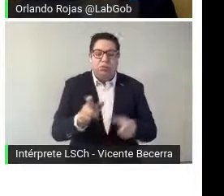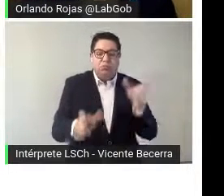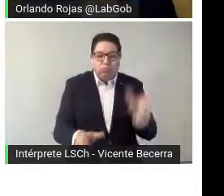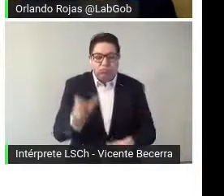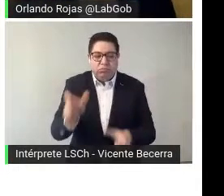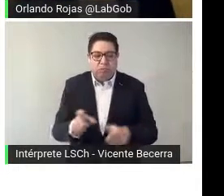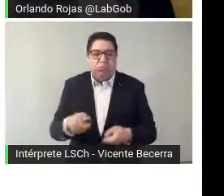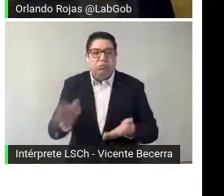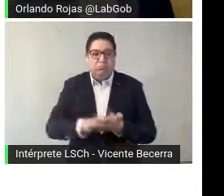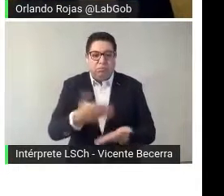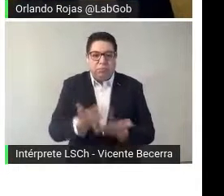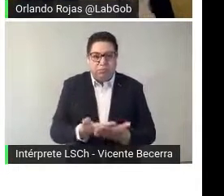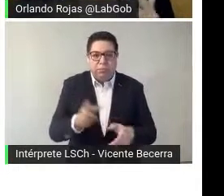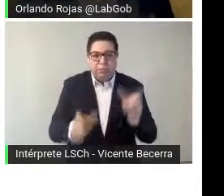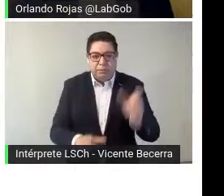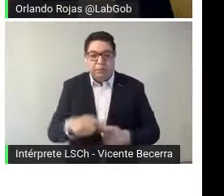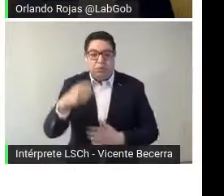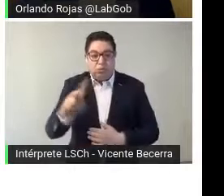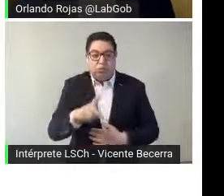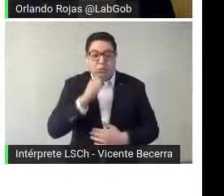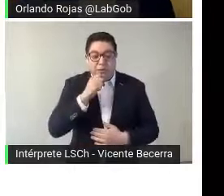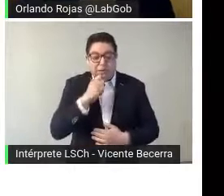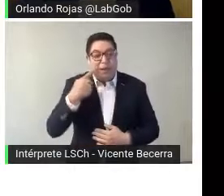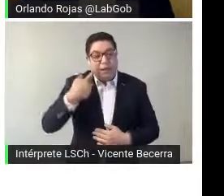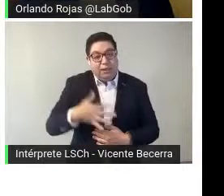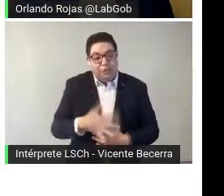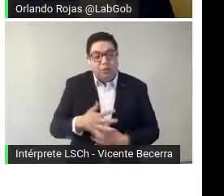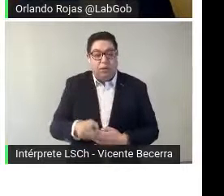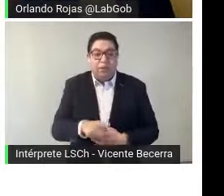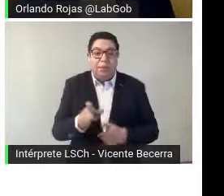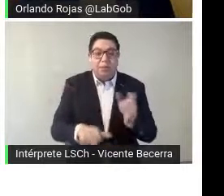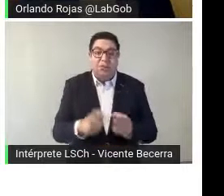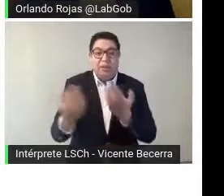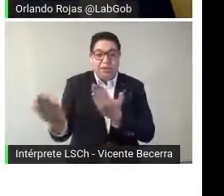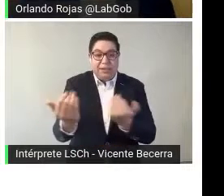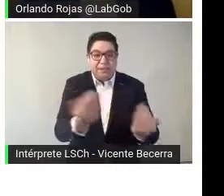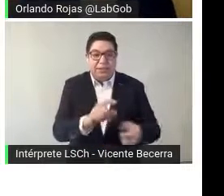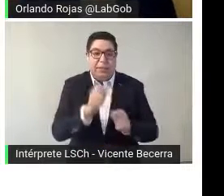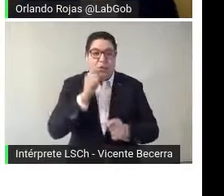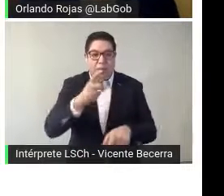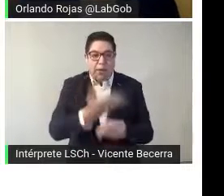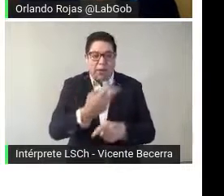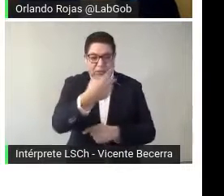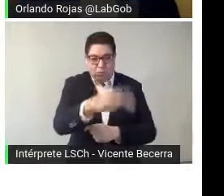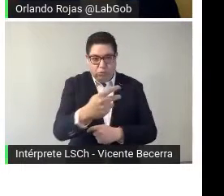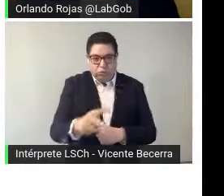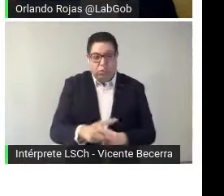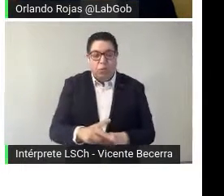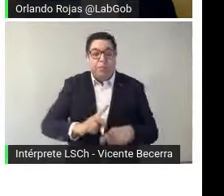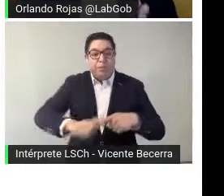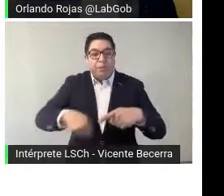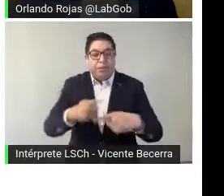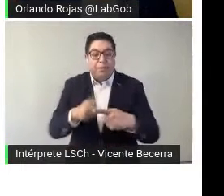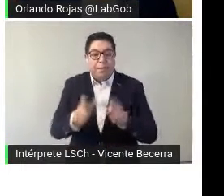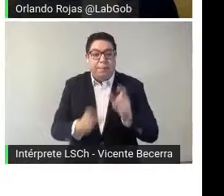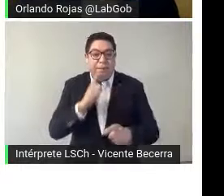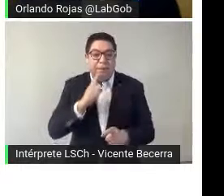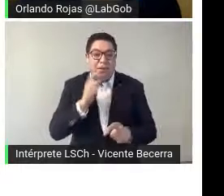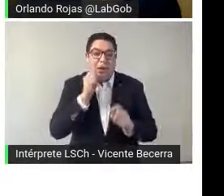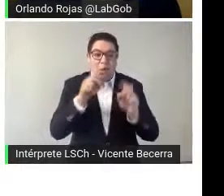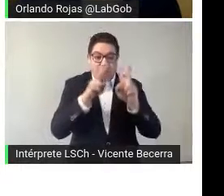eso es importante. Estar más cerca de las necesidades de las personas, ir más allá de lo hecho hasta